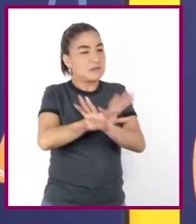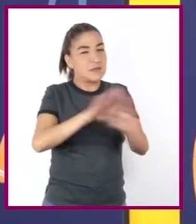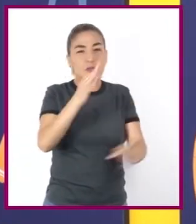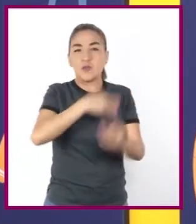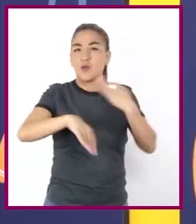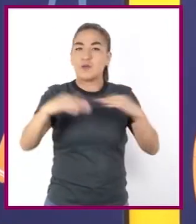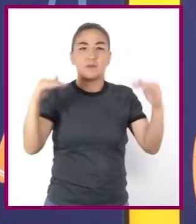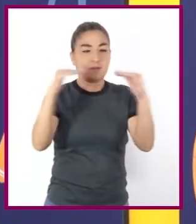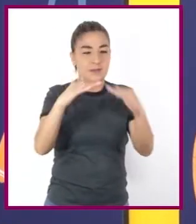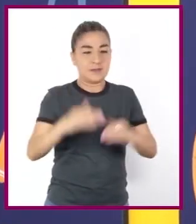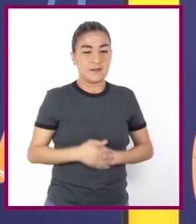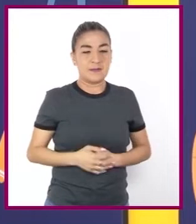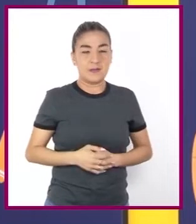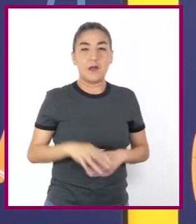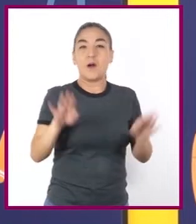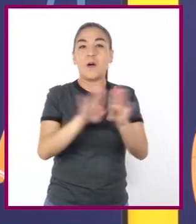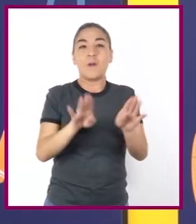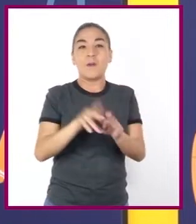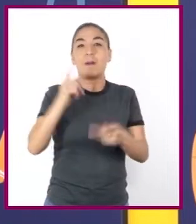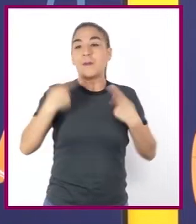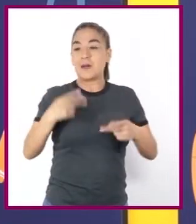Nadie por encima de la ley.